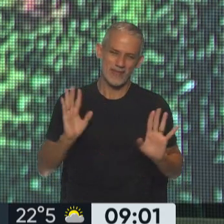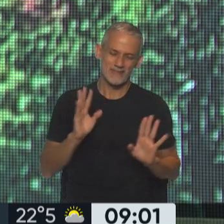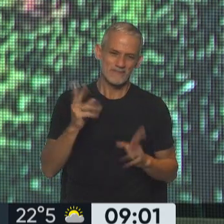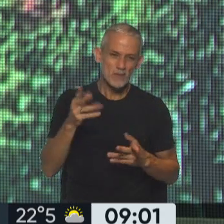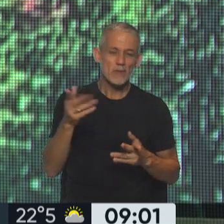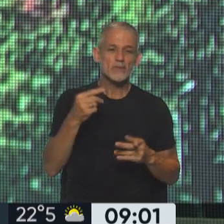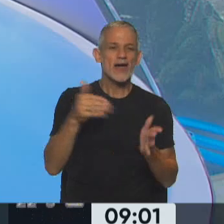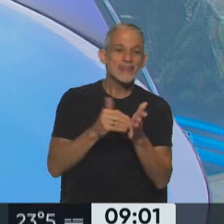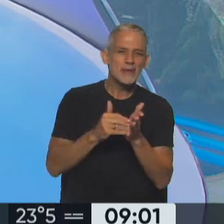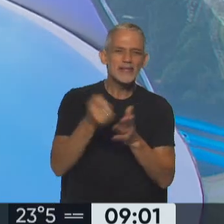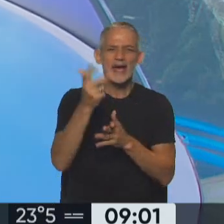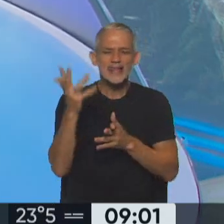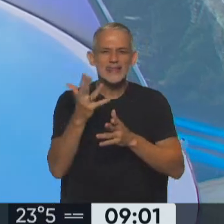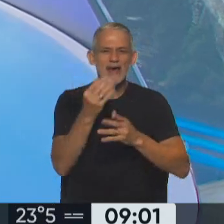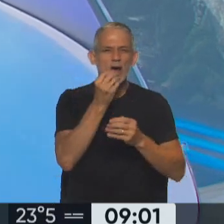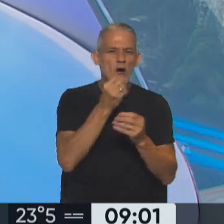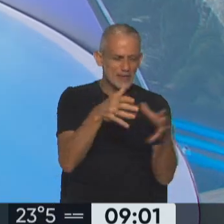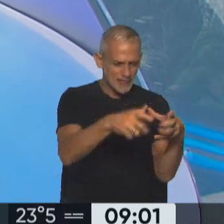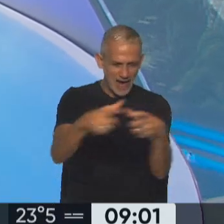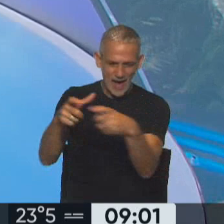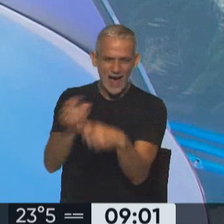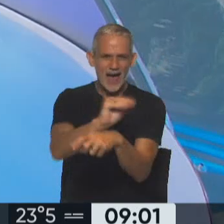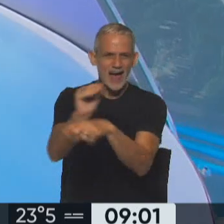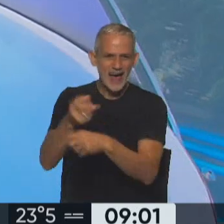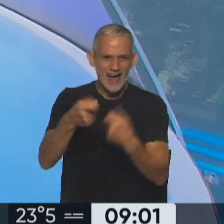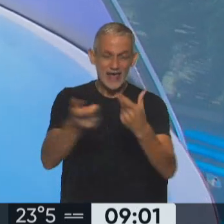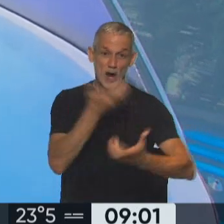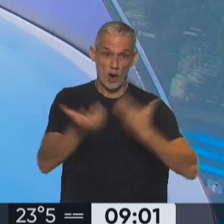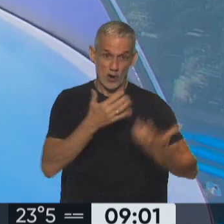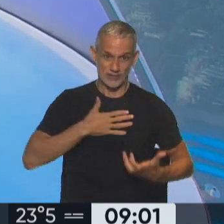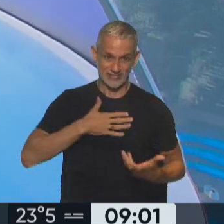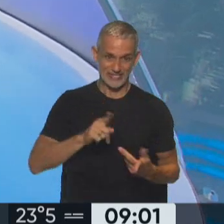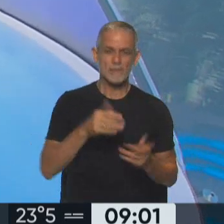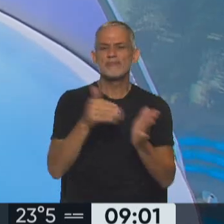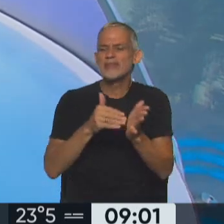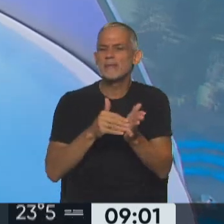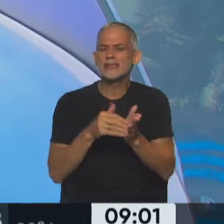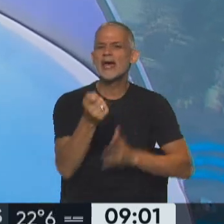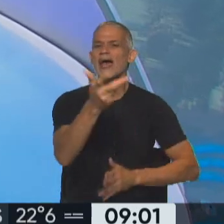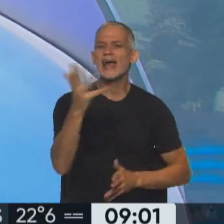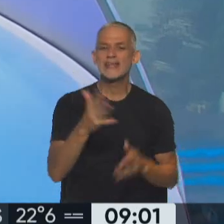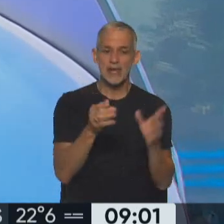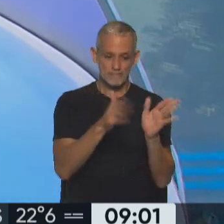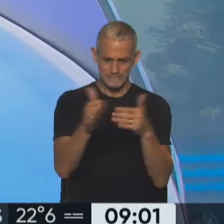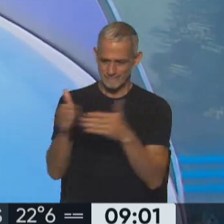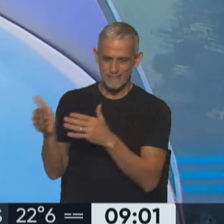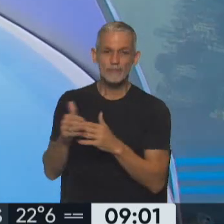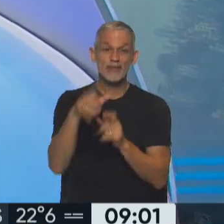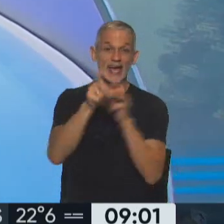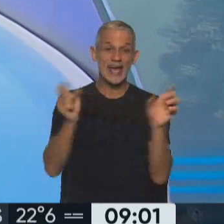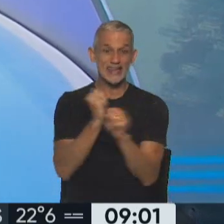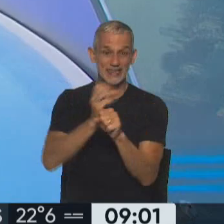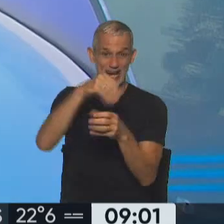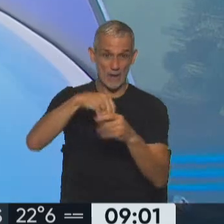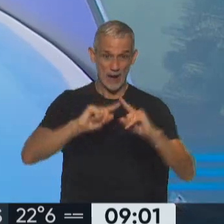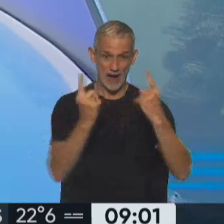decimos, depende de la cantidad de raciones que hacemos, que cocinamos, depende de la cantidad de raciones, es la cantidad de gente que trabaja.